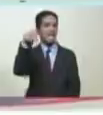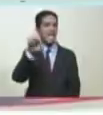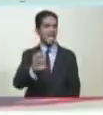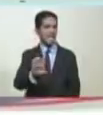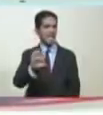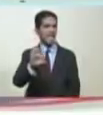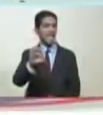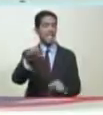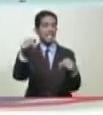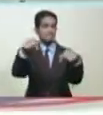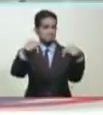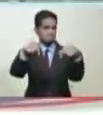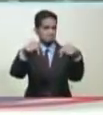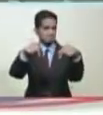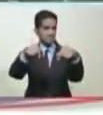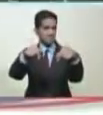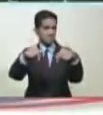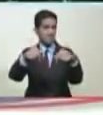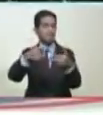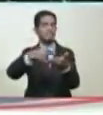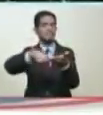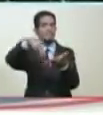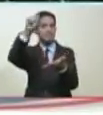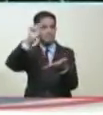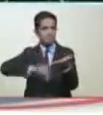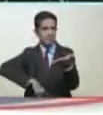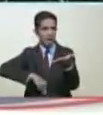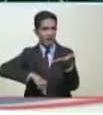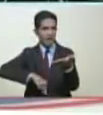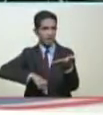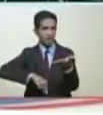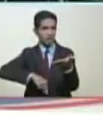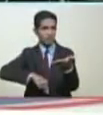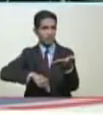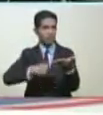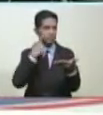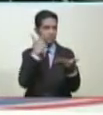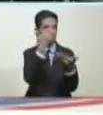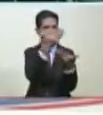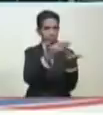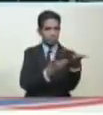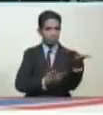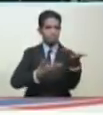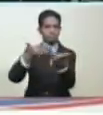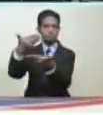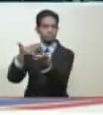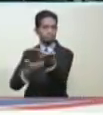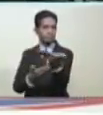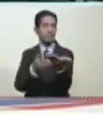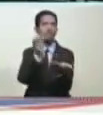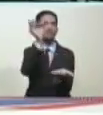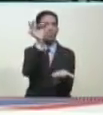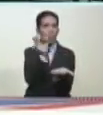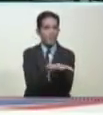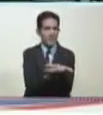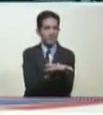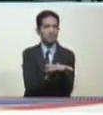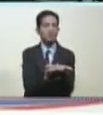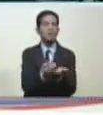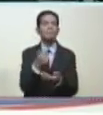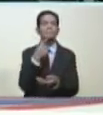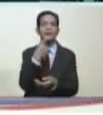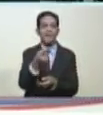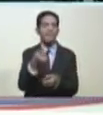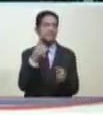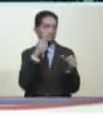aquí mismo se firmaron sendos documentos para ratificar y ampliar las garantías